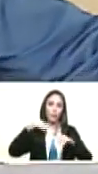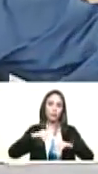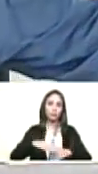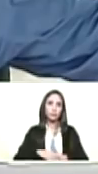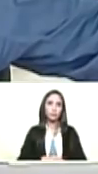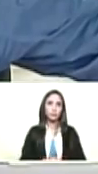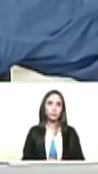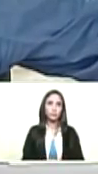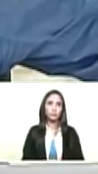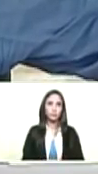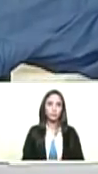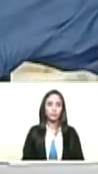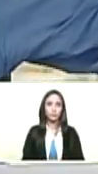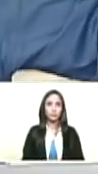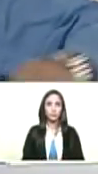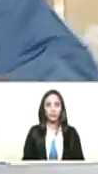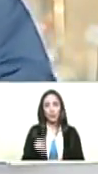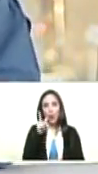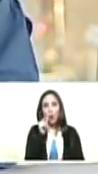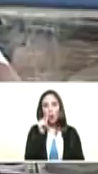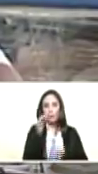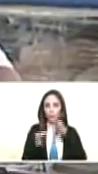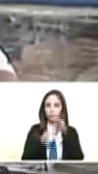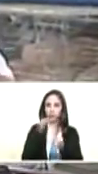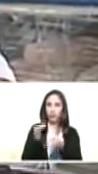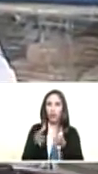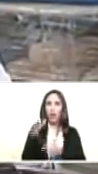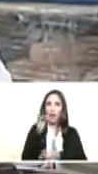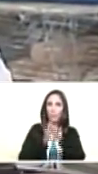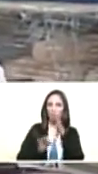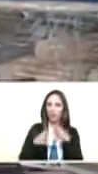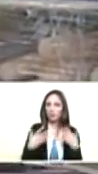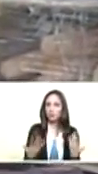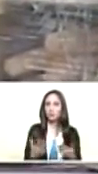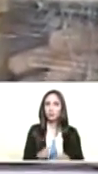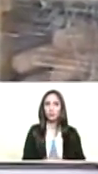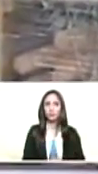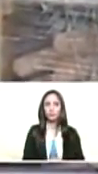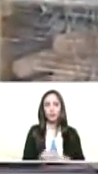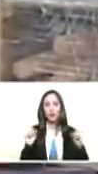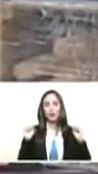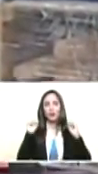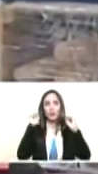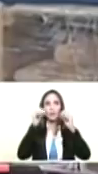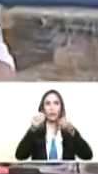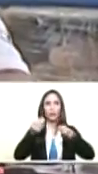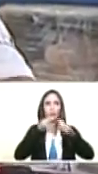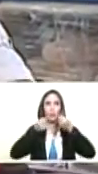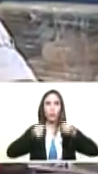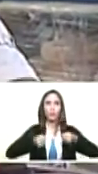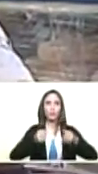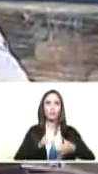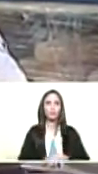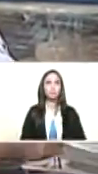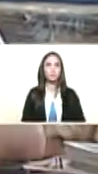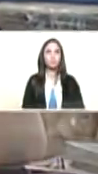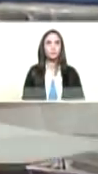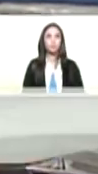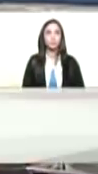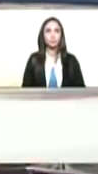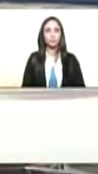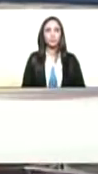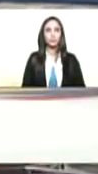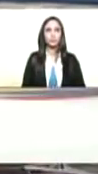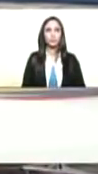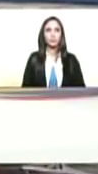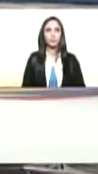hasta hoy. Freddy Alirio Bernal Rosales, secretario general. ¡Que vivan los CLAP! ¡Que vivan! Bueno, presidente, qué